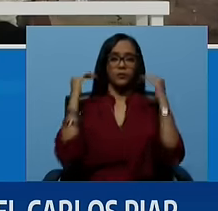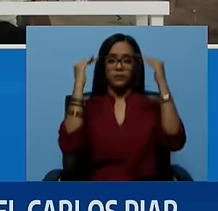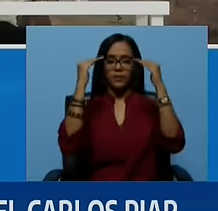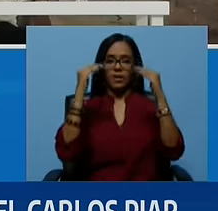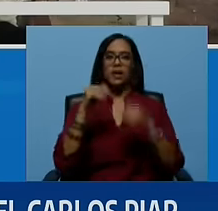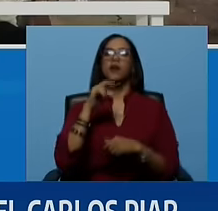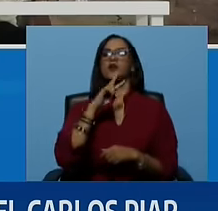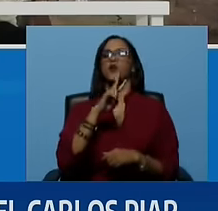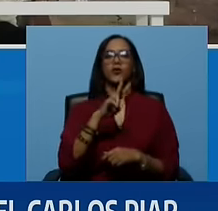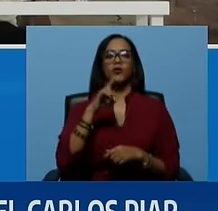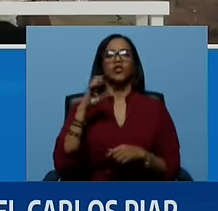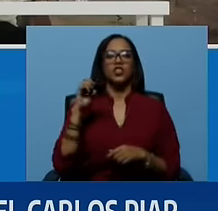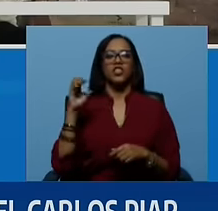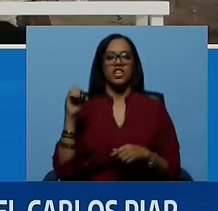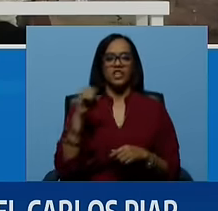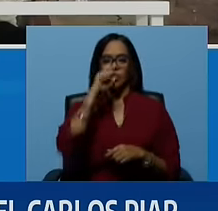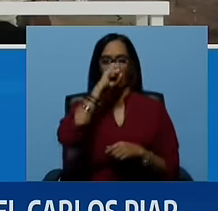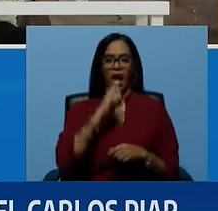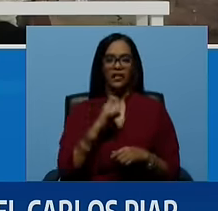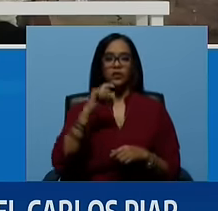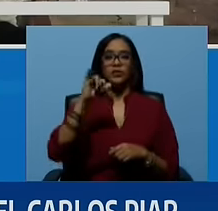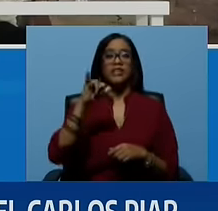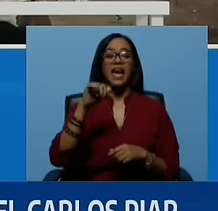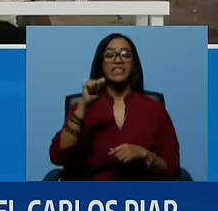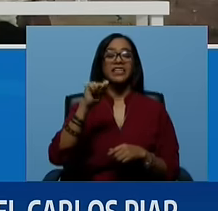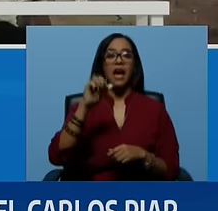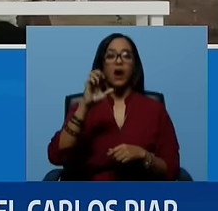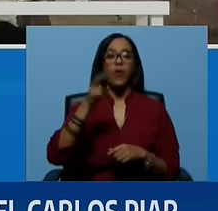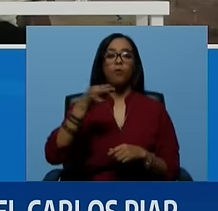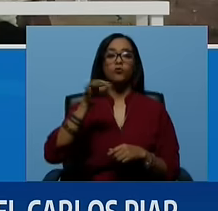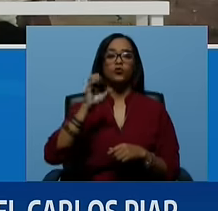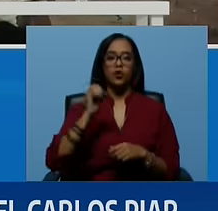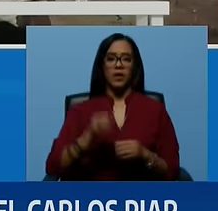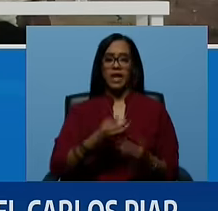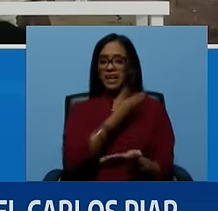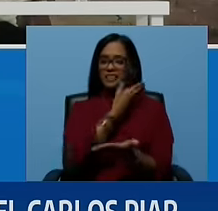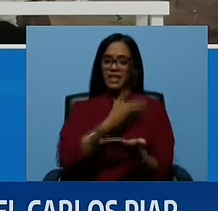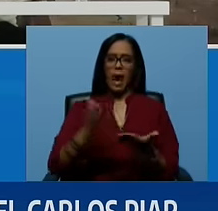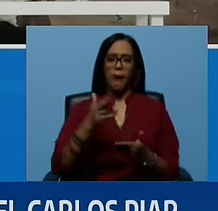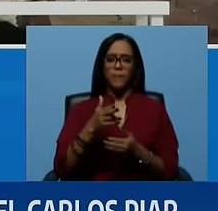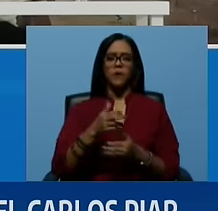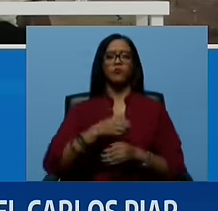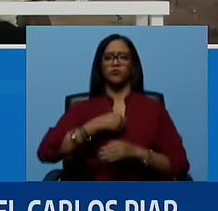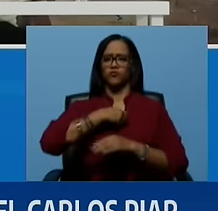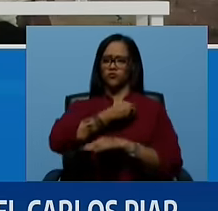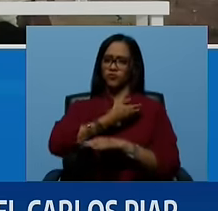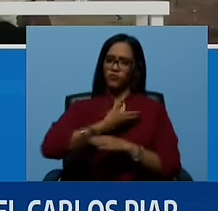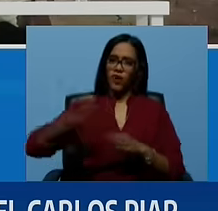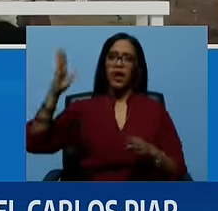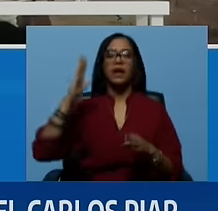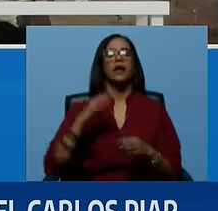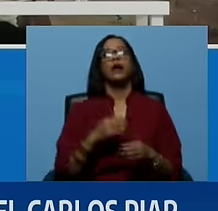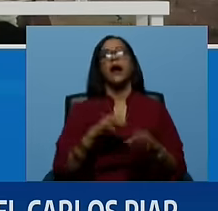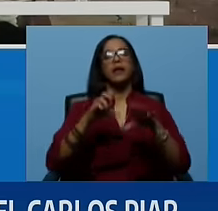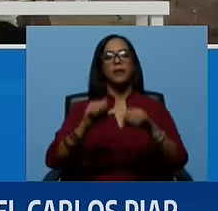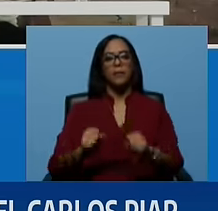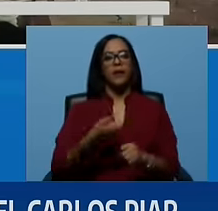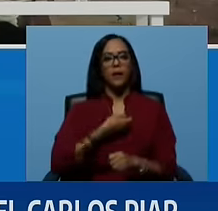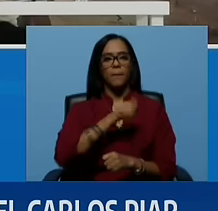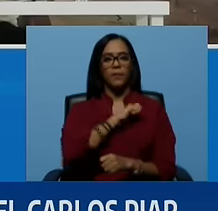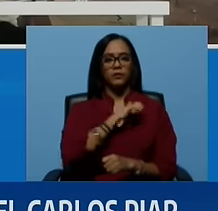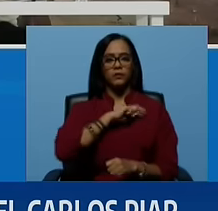los 200 años de ayacucho en donde echamos a plomo al imperio español de